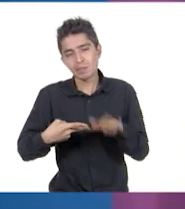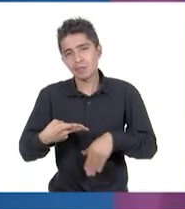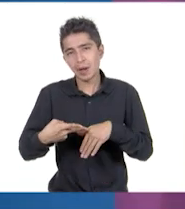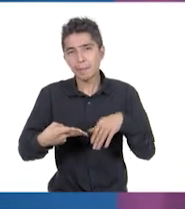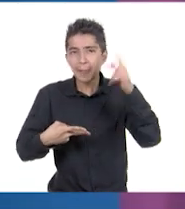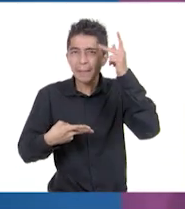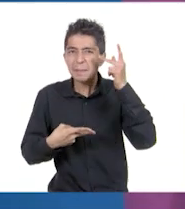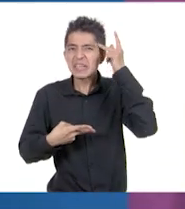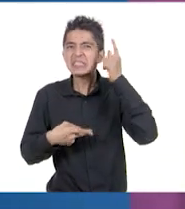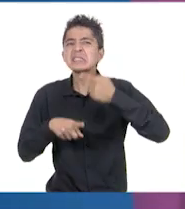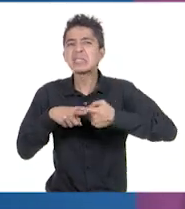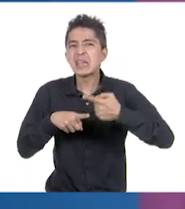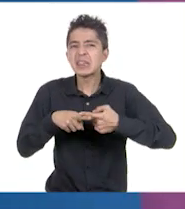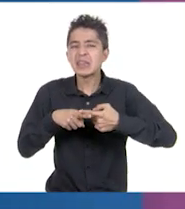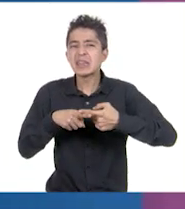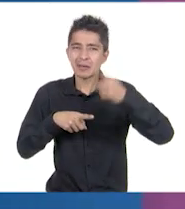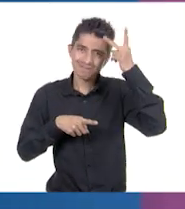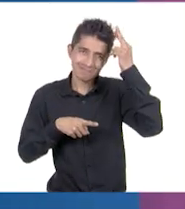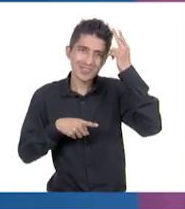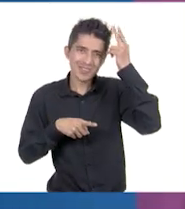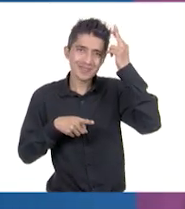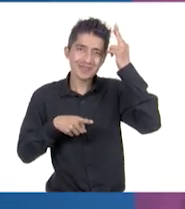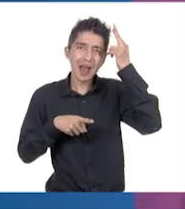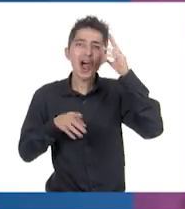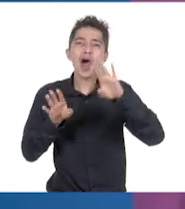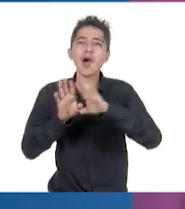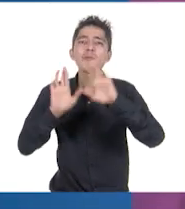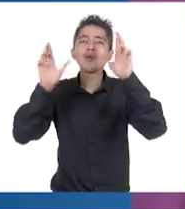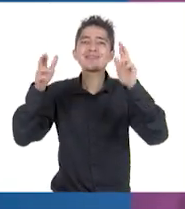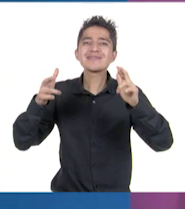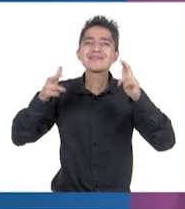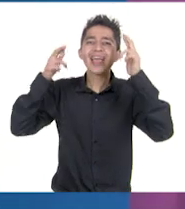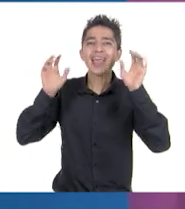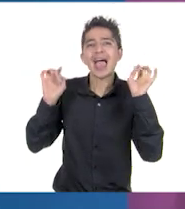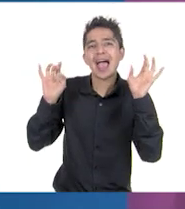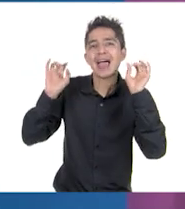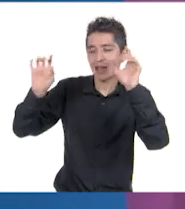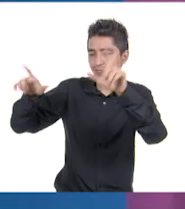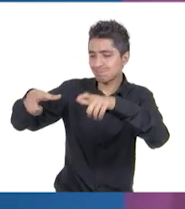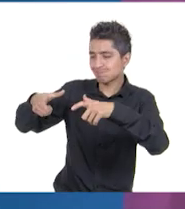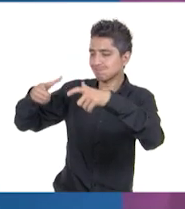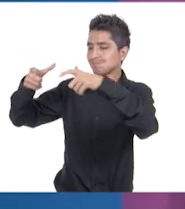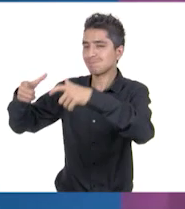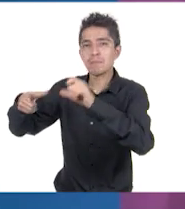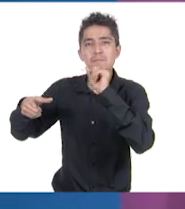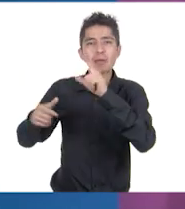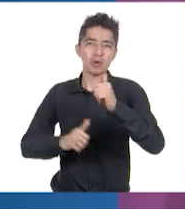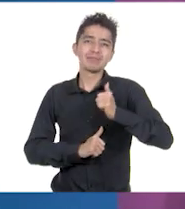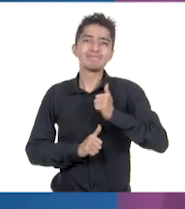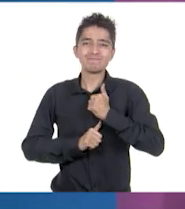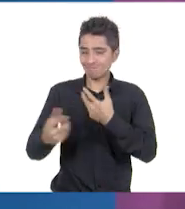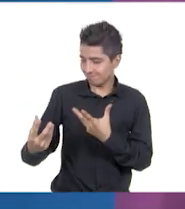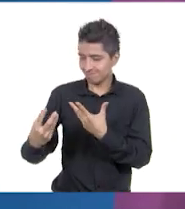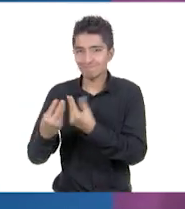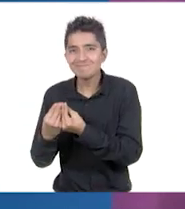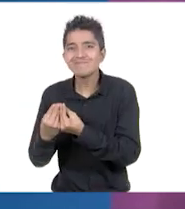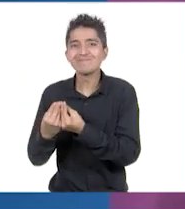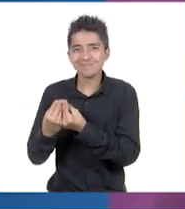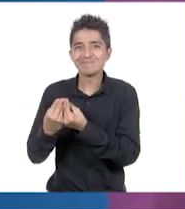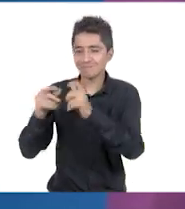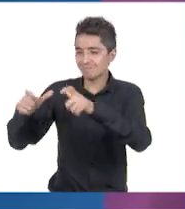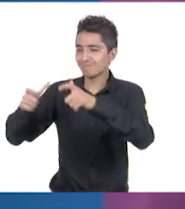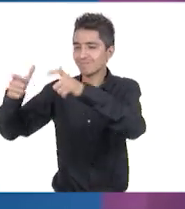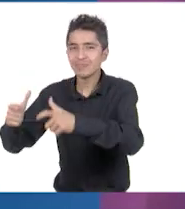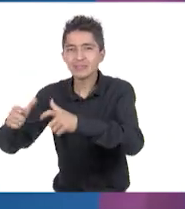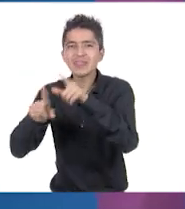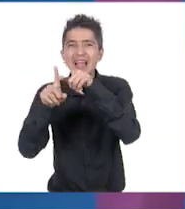príncipe es Porfirio Díaz, al que están coronando unos ángeles, que son sus aliados militares. Puede pensarse que la